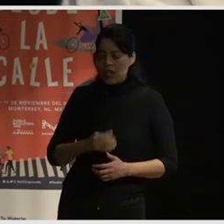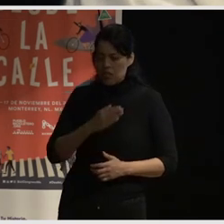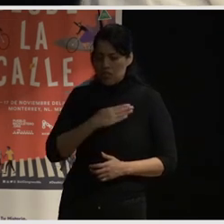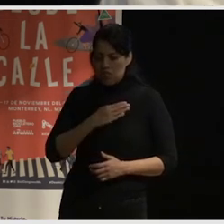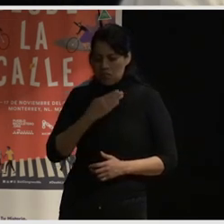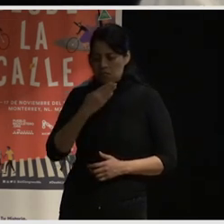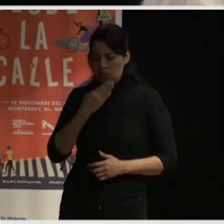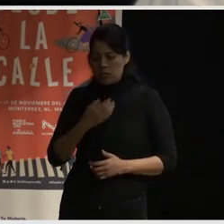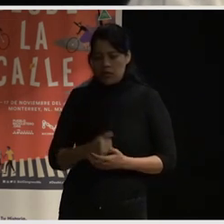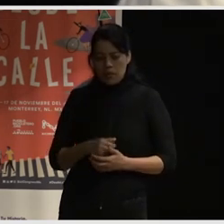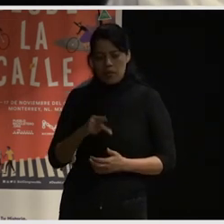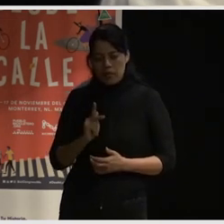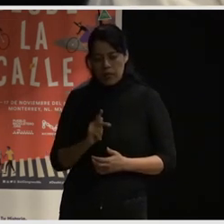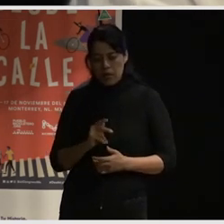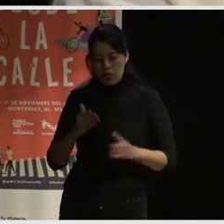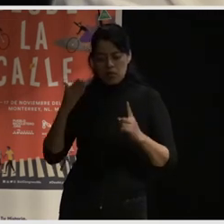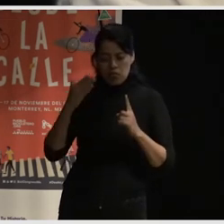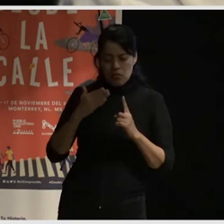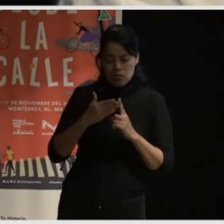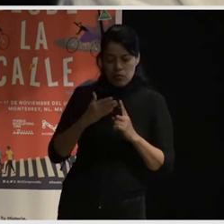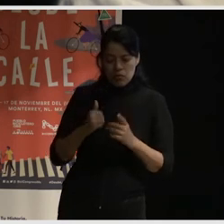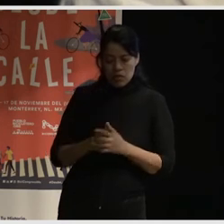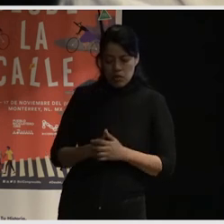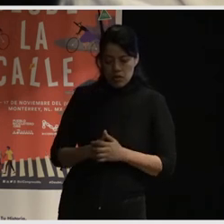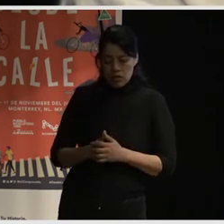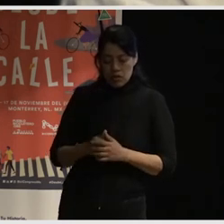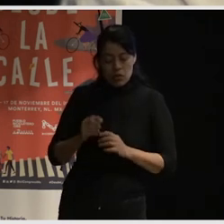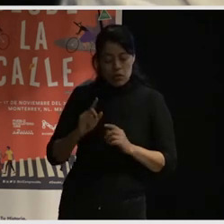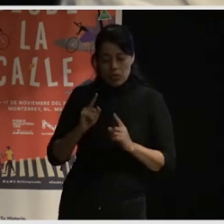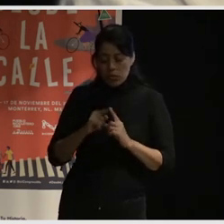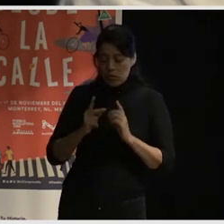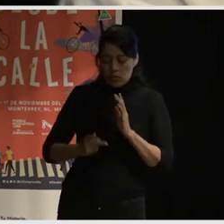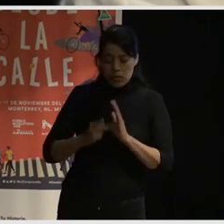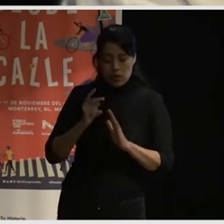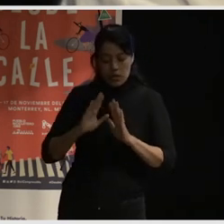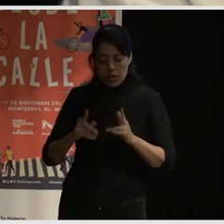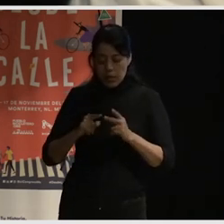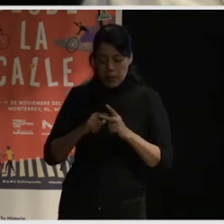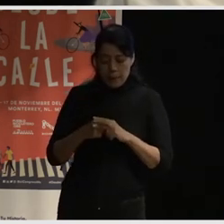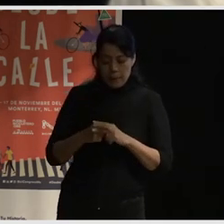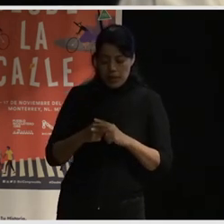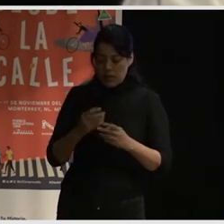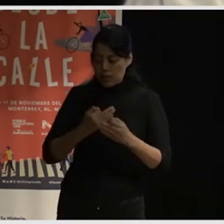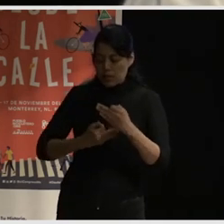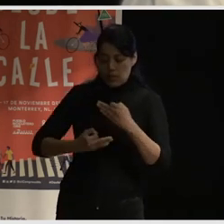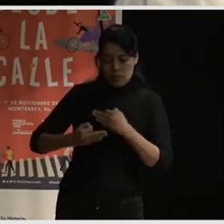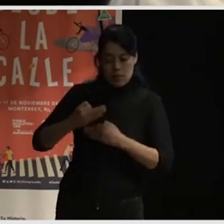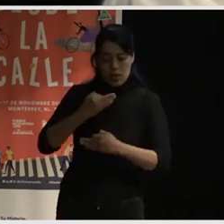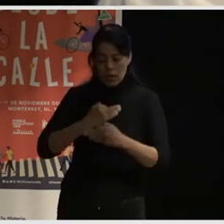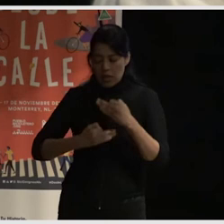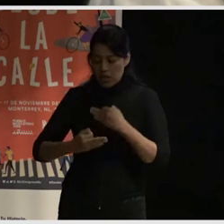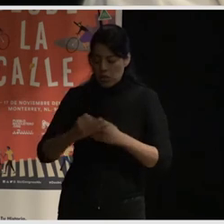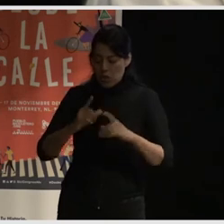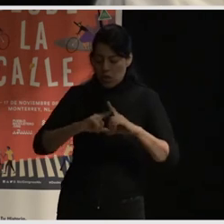el desafío el desafío ya una vez que entre en vigor es para todas las redes de monitoreo del